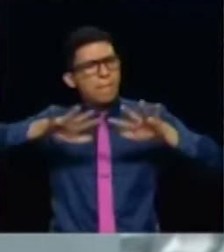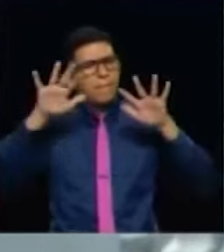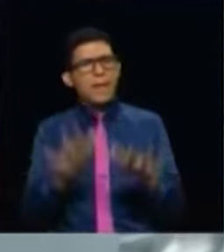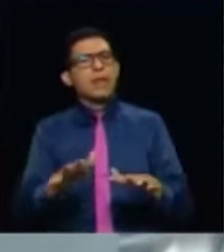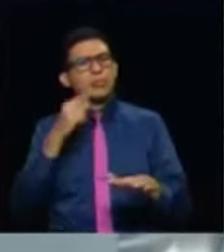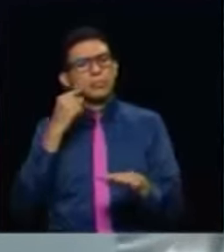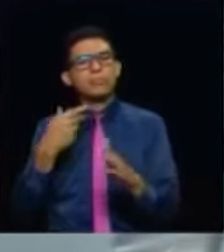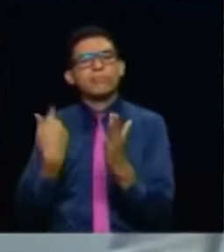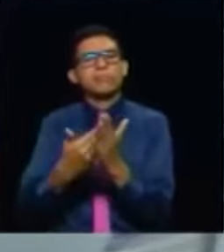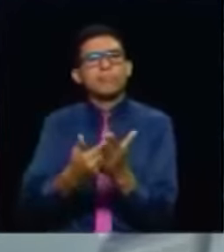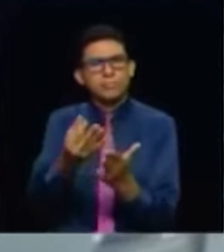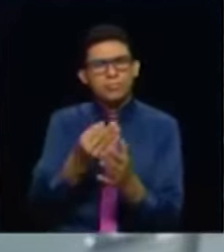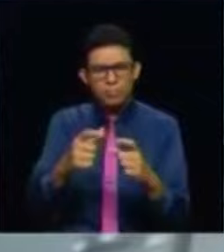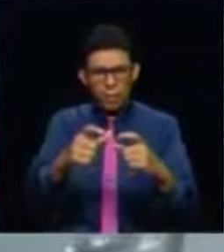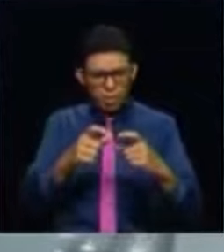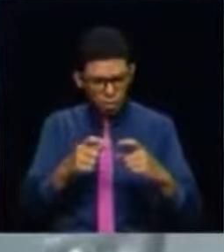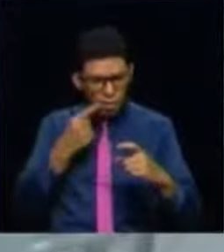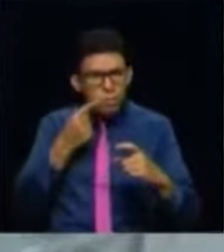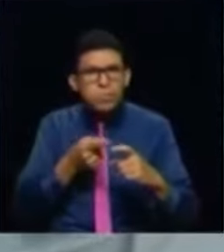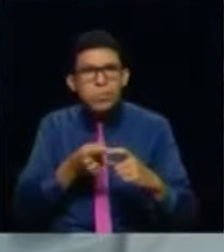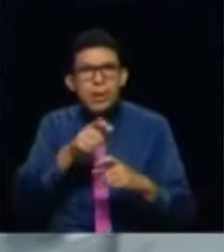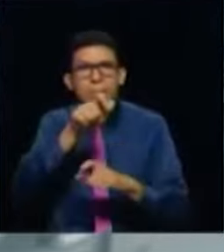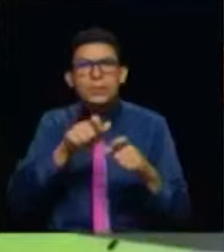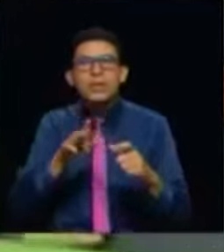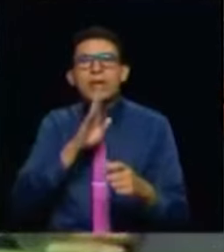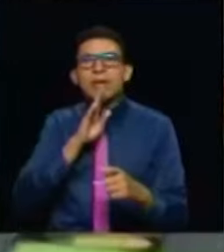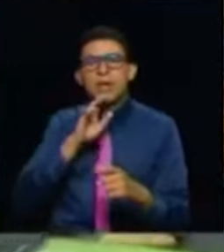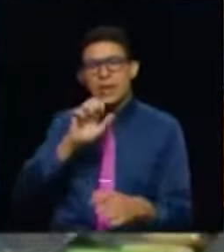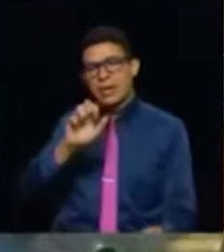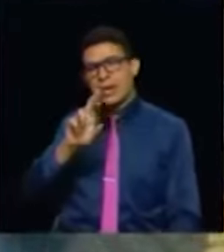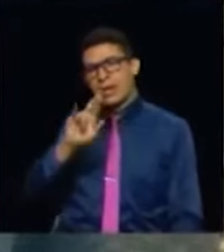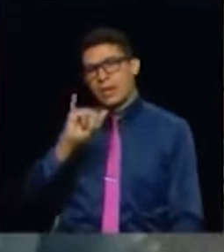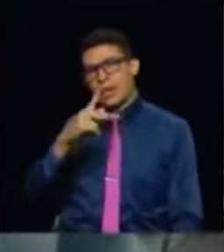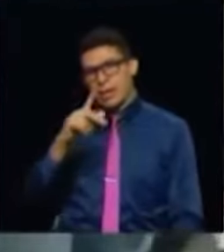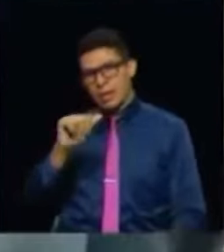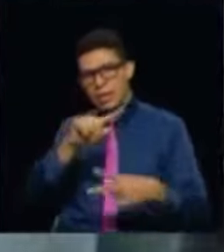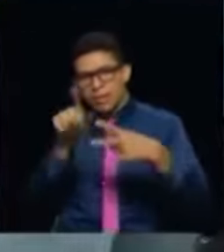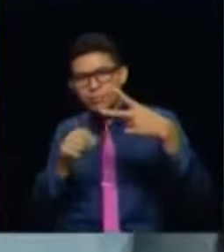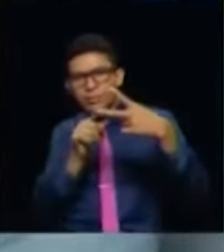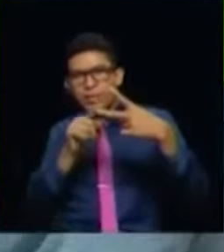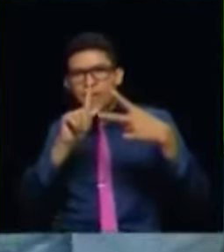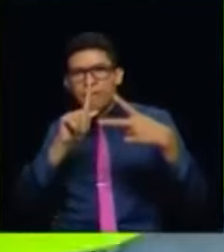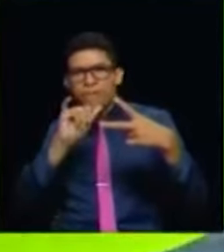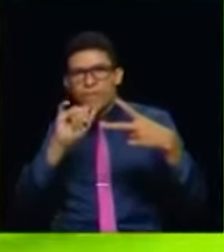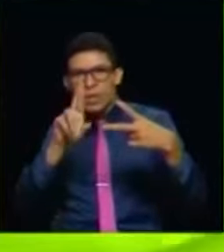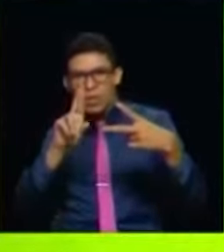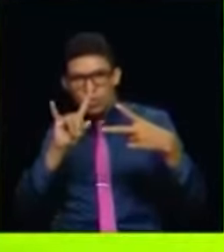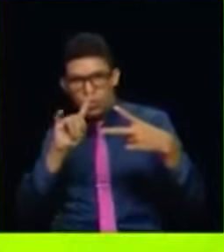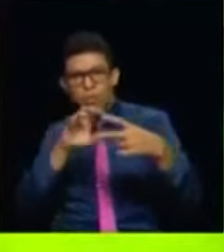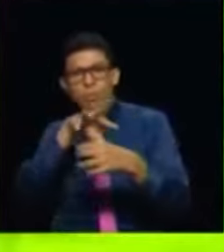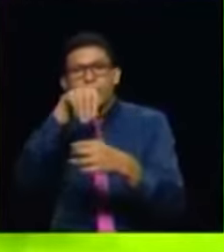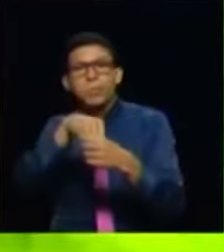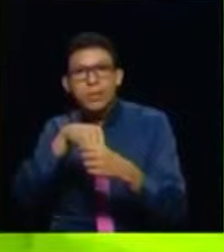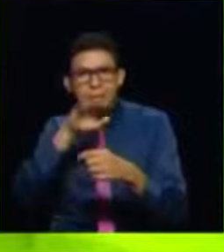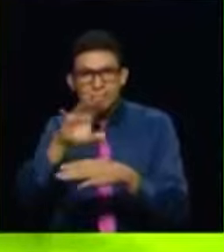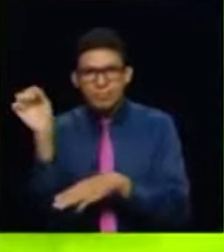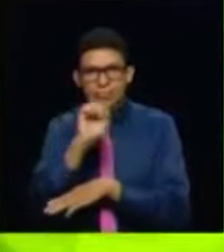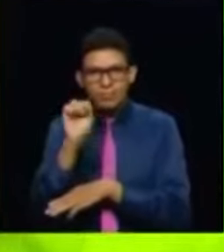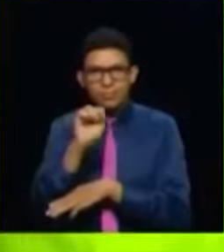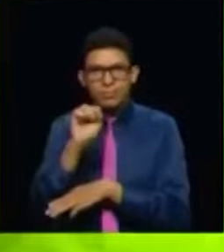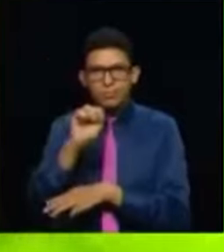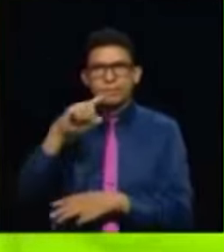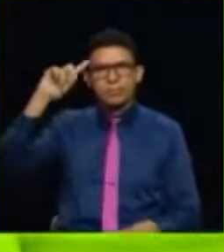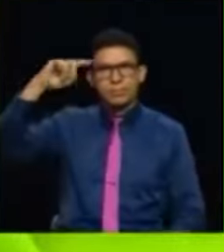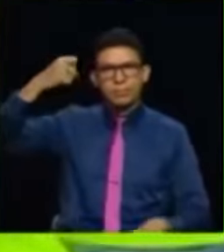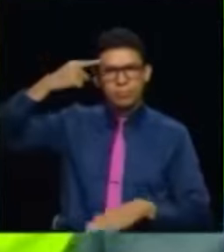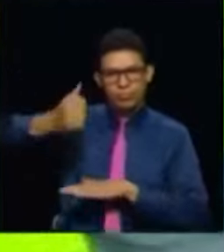de inspección se percataron de la presencia de alias Erika y alias Firu. Ambos se encontraban al interior de las camionetas, por lo que el gobernador